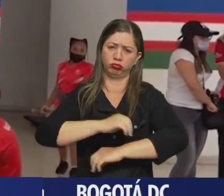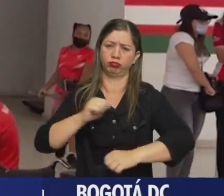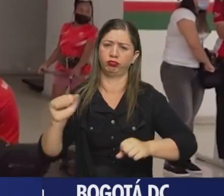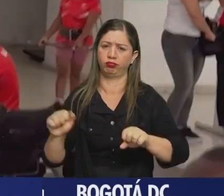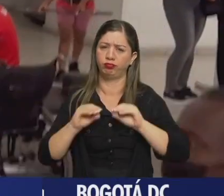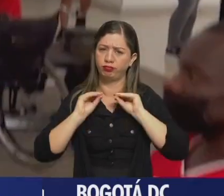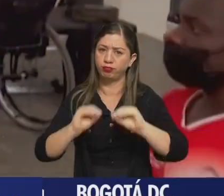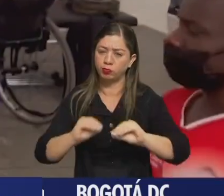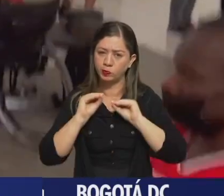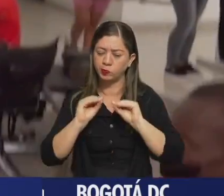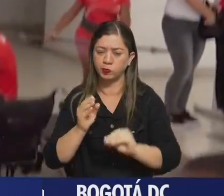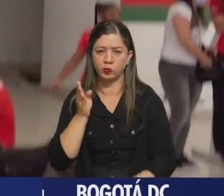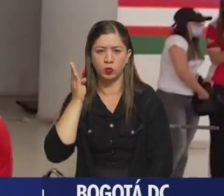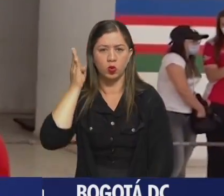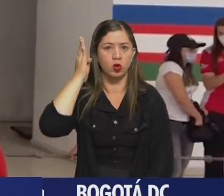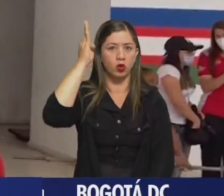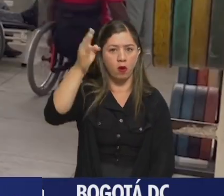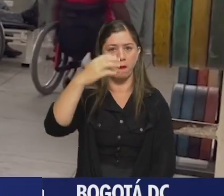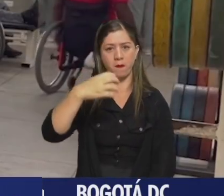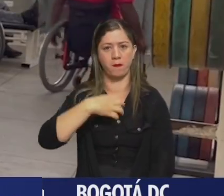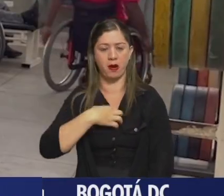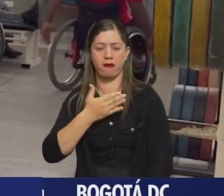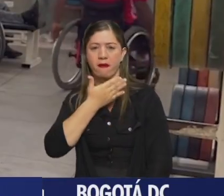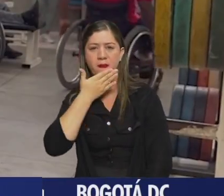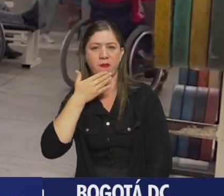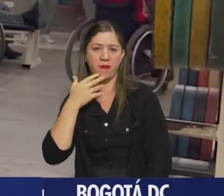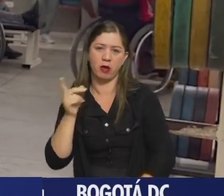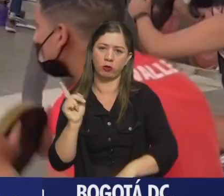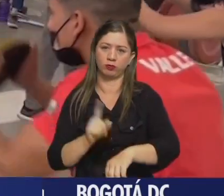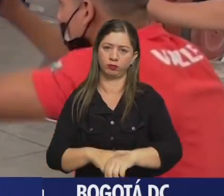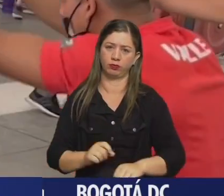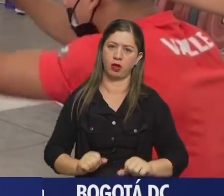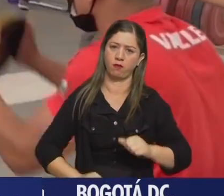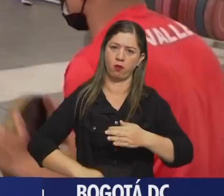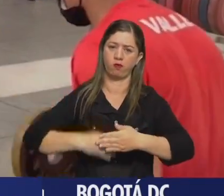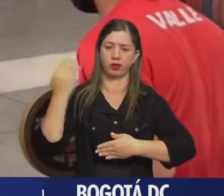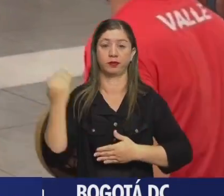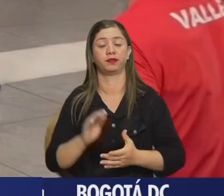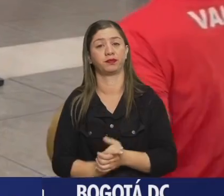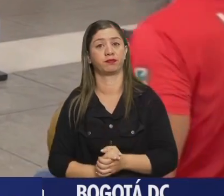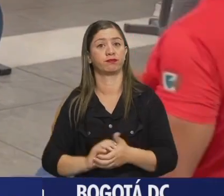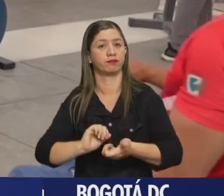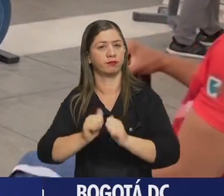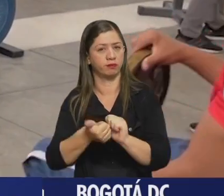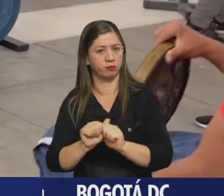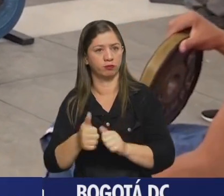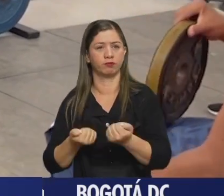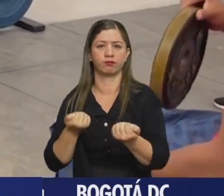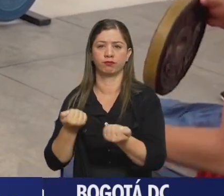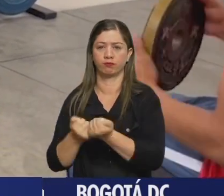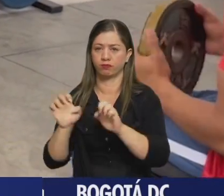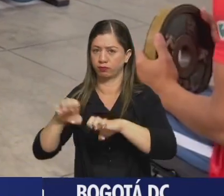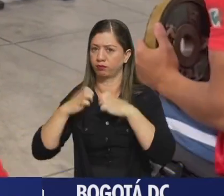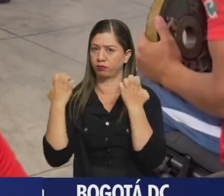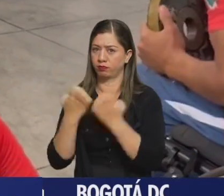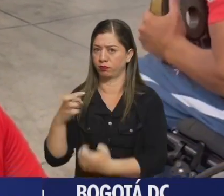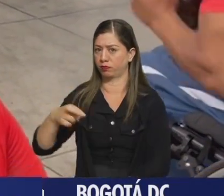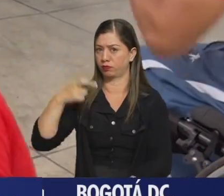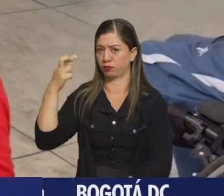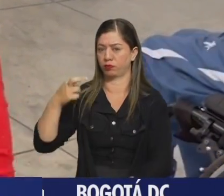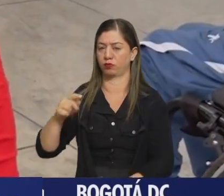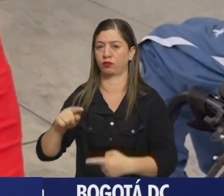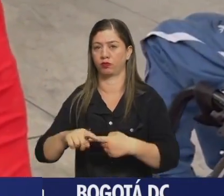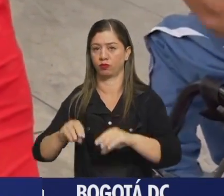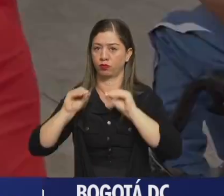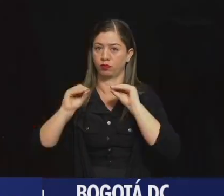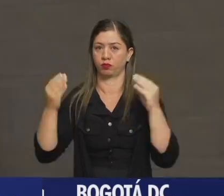siempre la proyección de unas mejores marcas, unos mejores resultados de estos chicos. Esos deportistas cuentan con un equipo de preparación integral que incluye